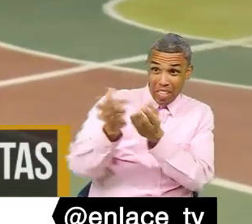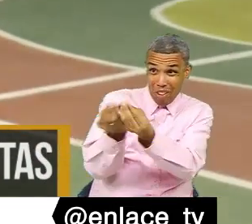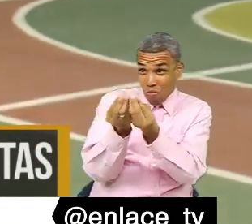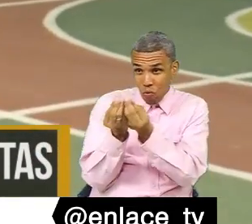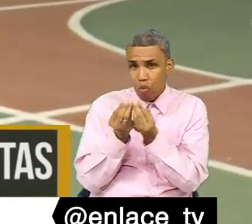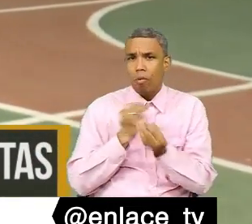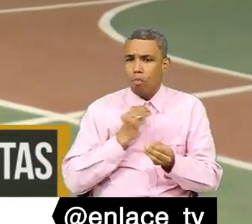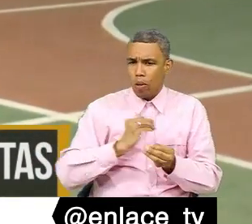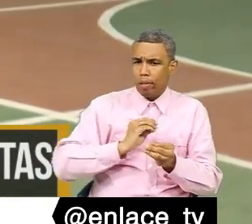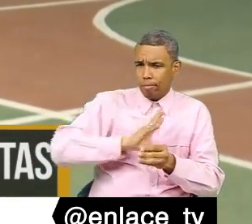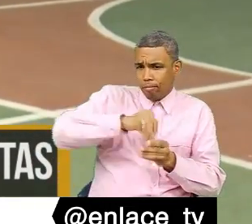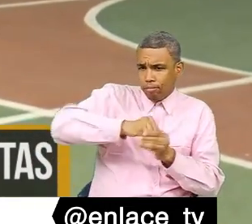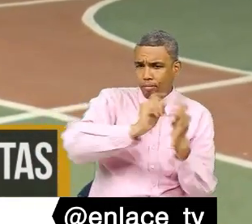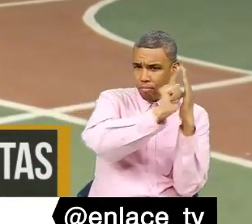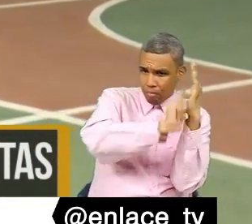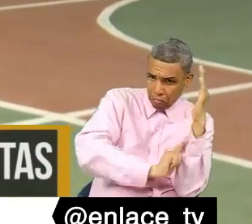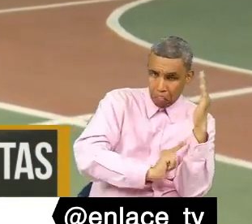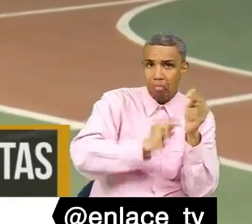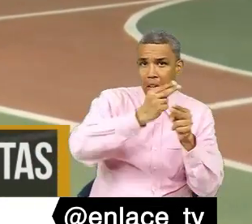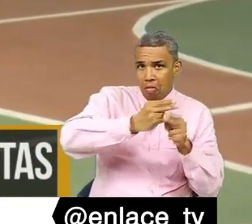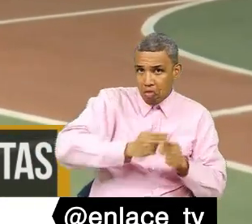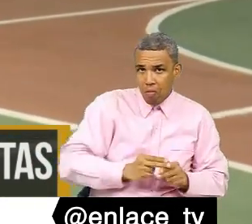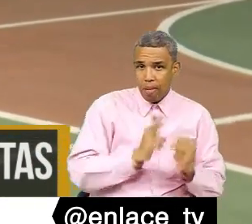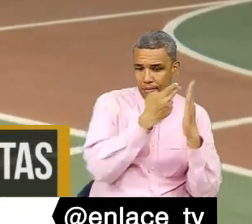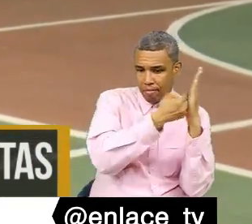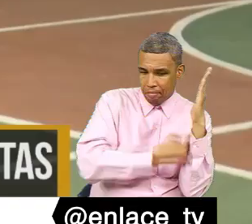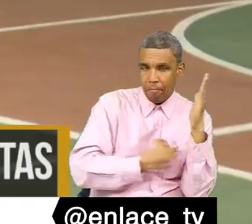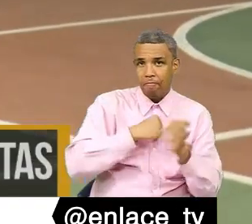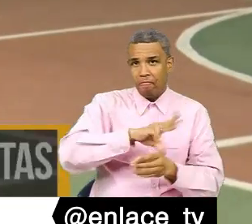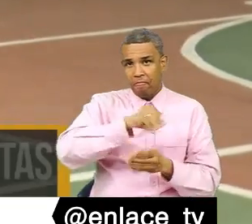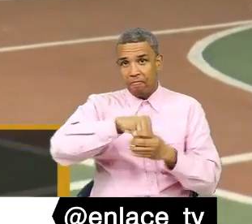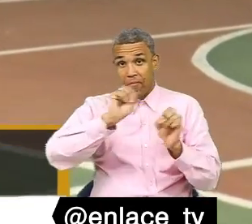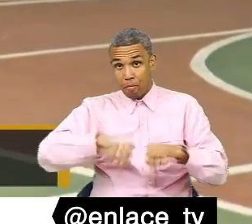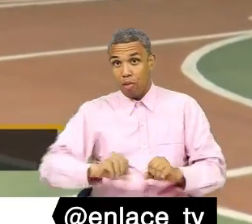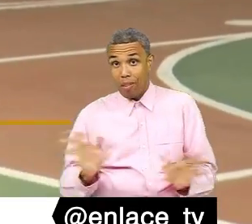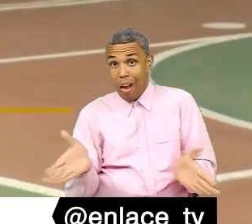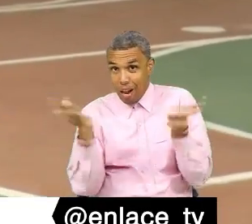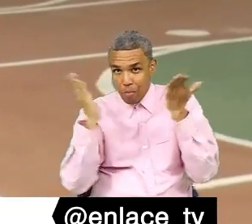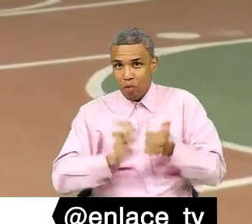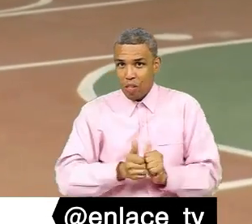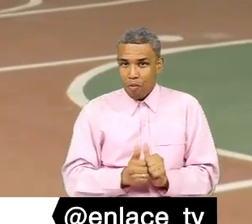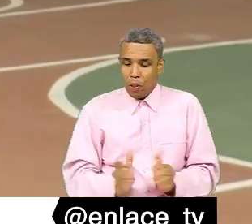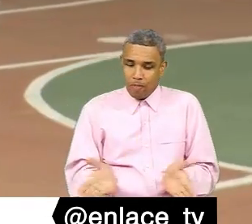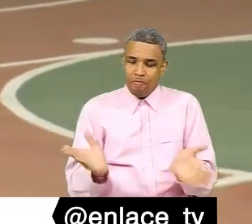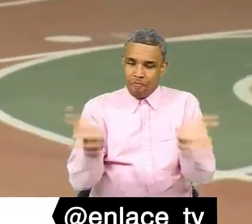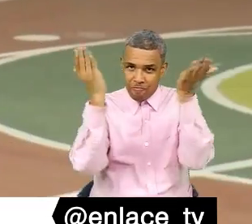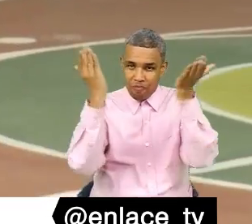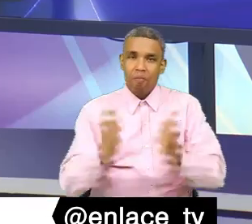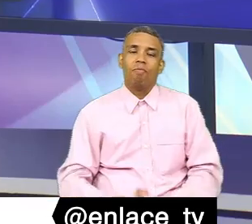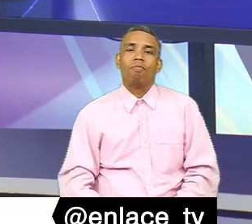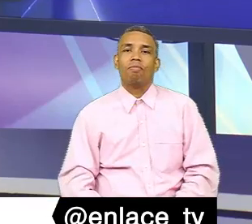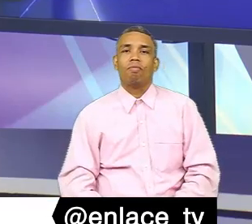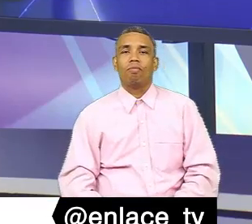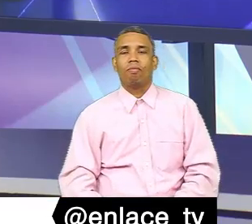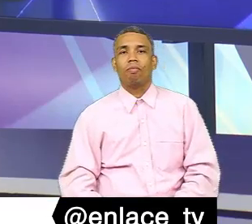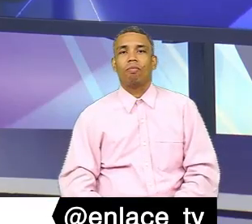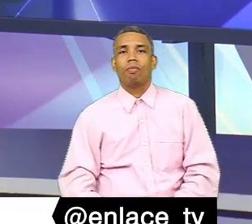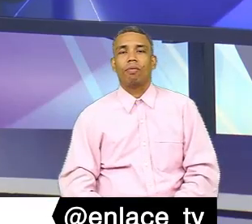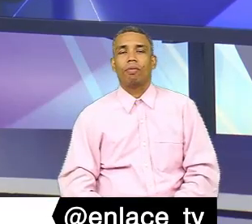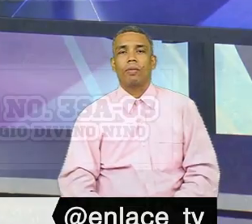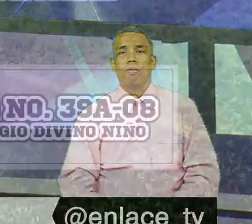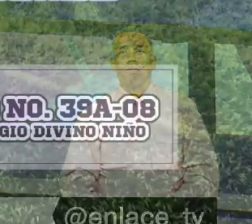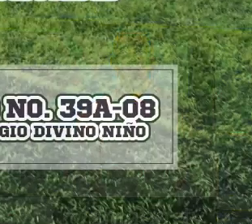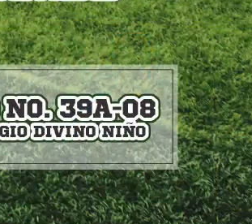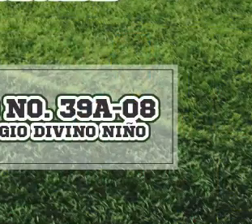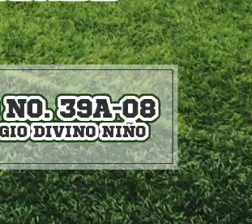amplio número de equipos participantes a fin de revivir el deporte de banquitas en este populoso sector de Barranca Bermeja. Siéntete